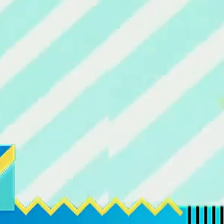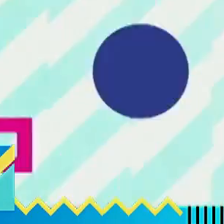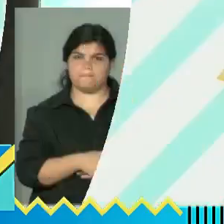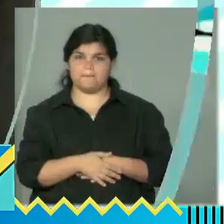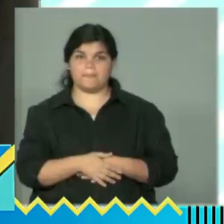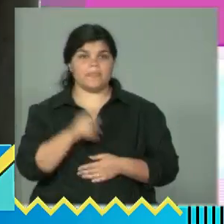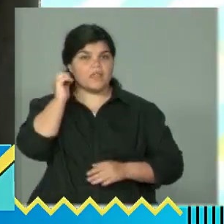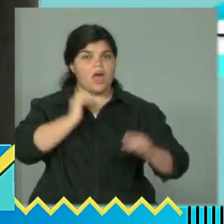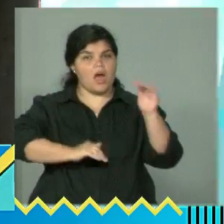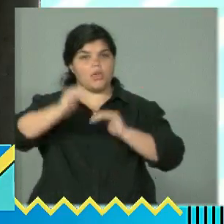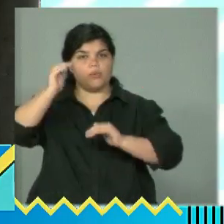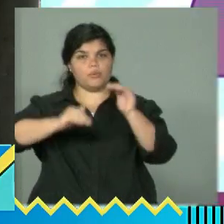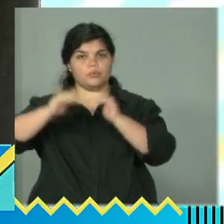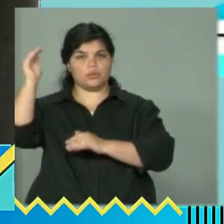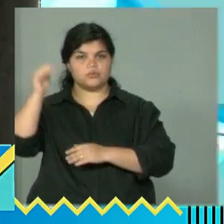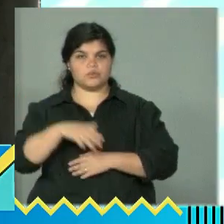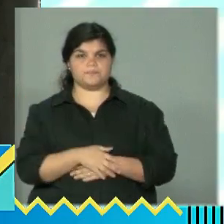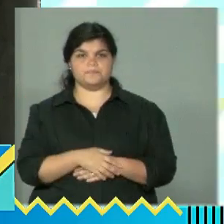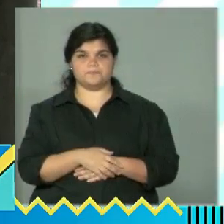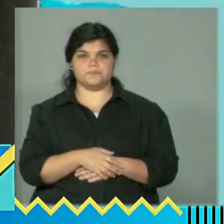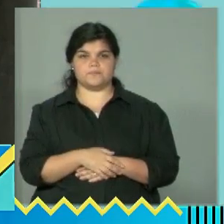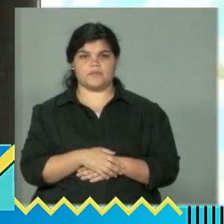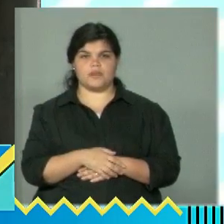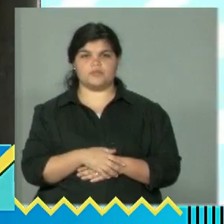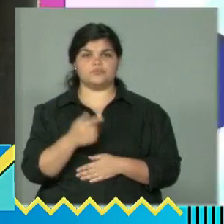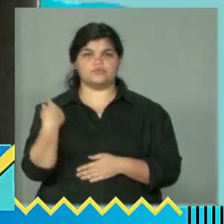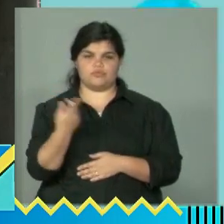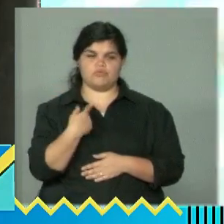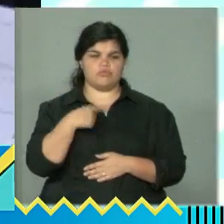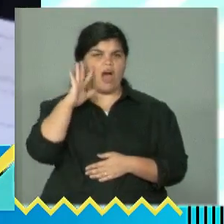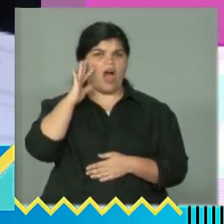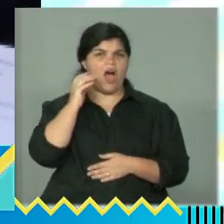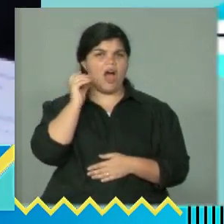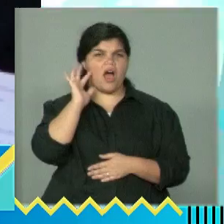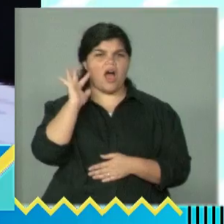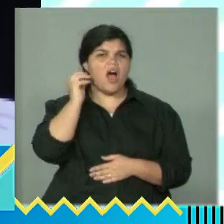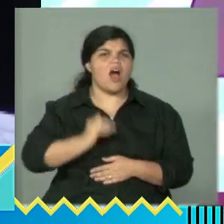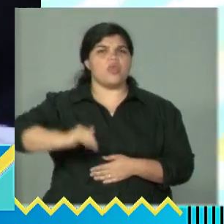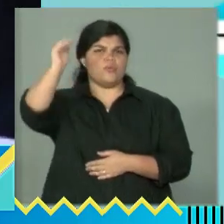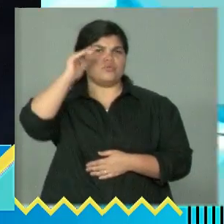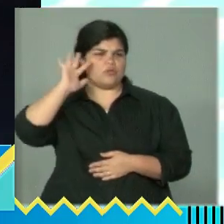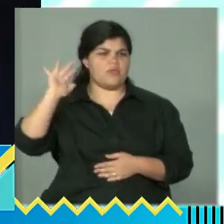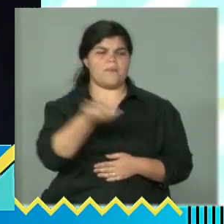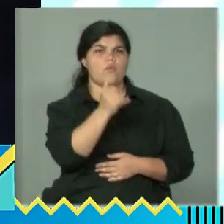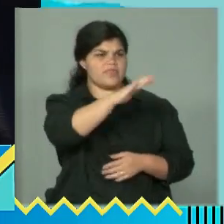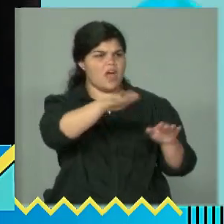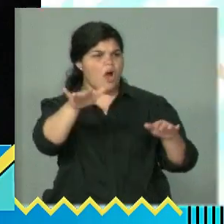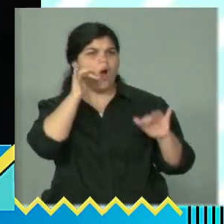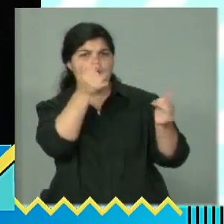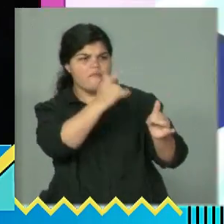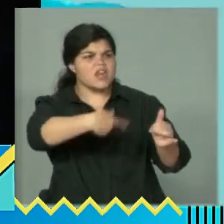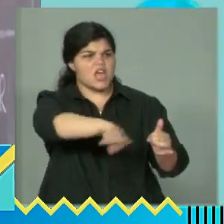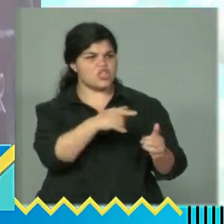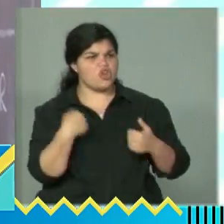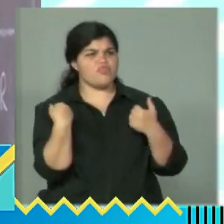los adultos nos demos cuenta de que a los chicos les importan las cosas. Bien. Y que cuando uno los desafía, los pone en situación,